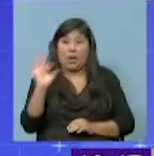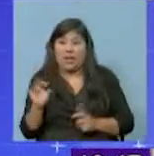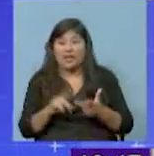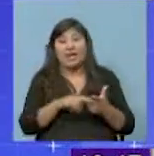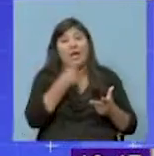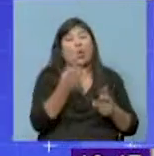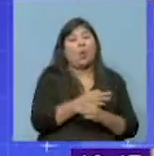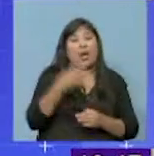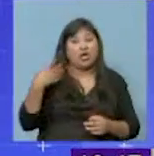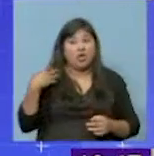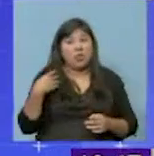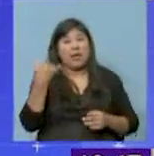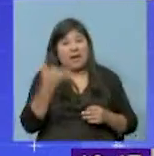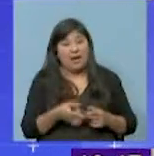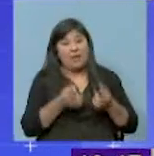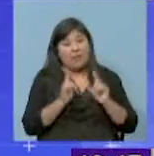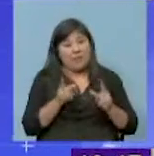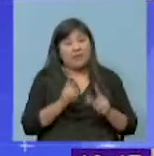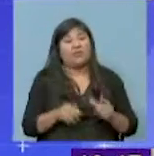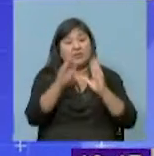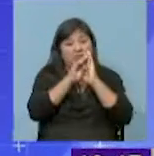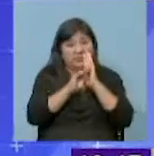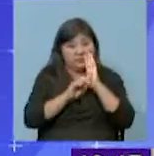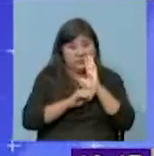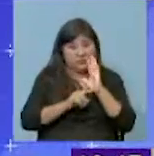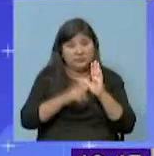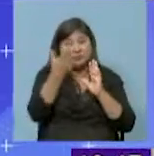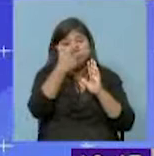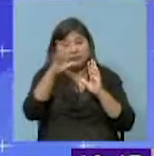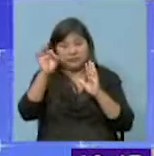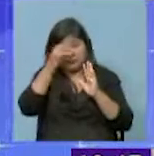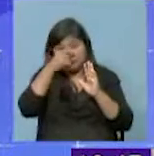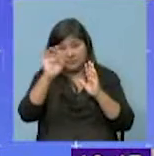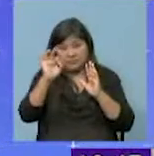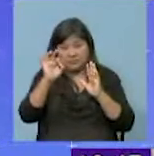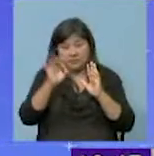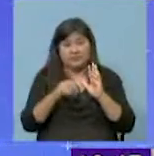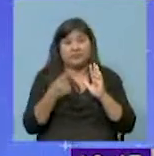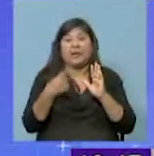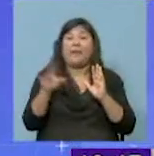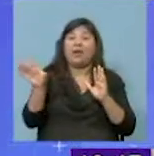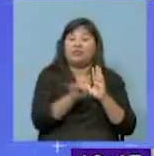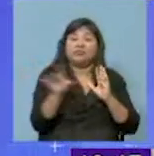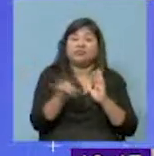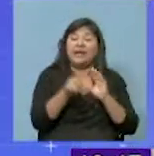Ignacio Gorriti, mantiene el número de preinscriptos, 320. La vacante